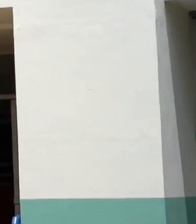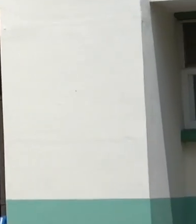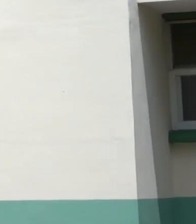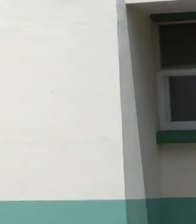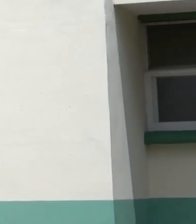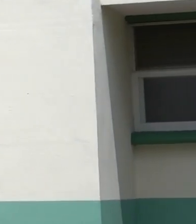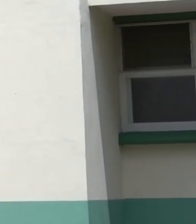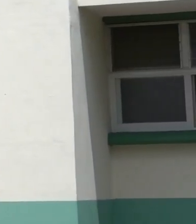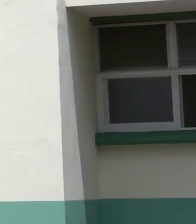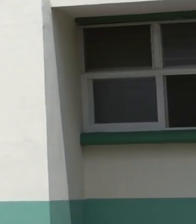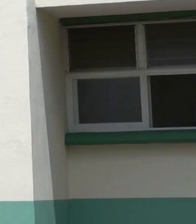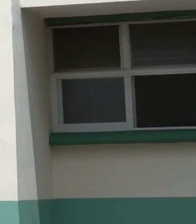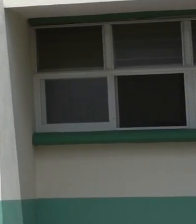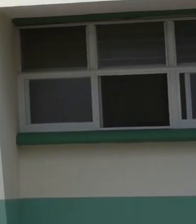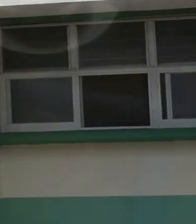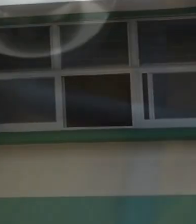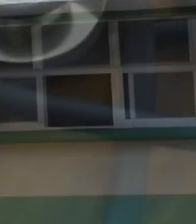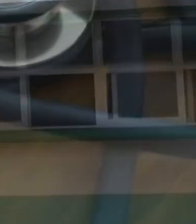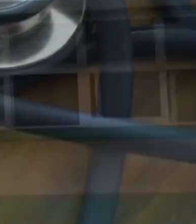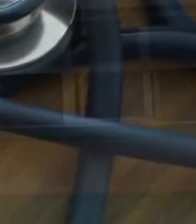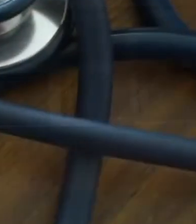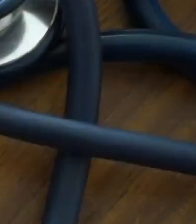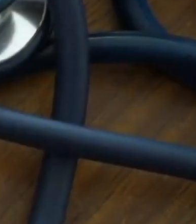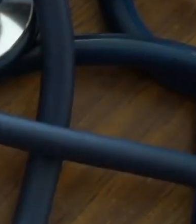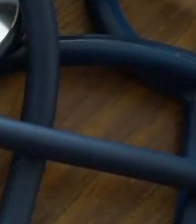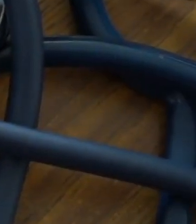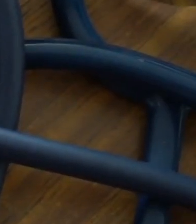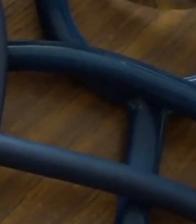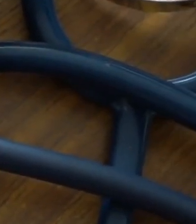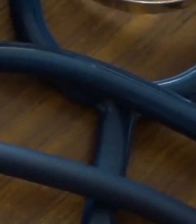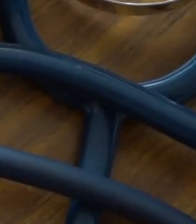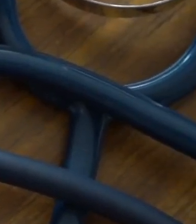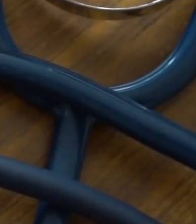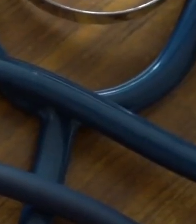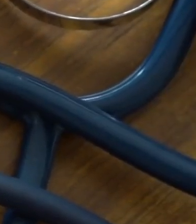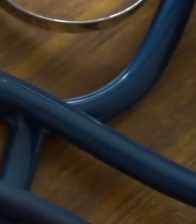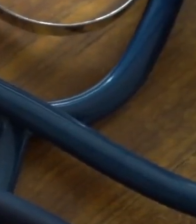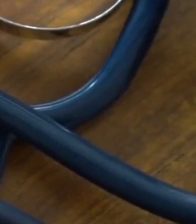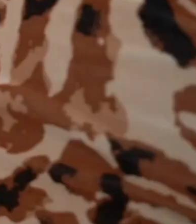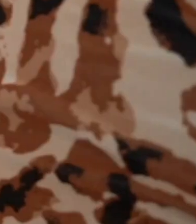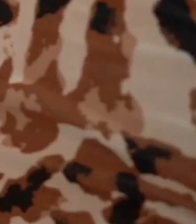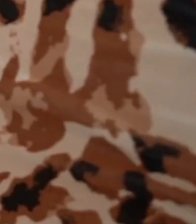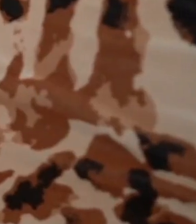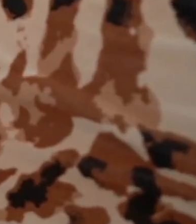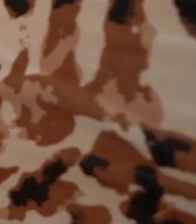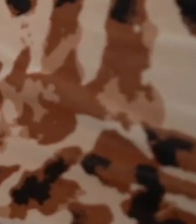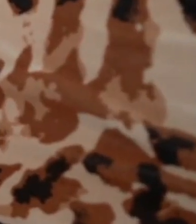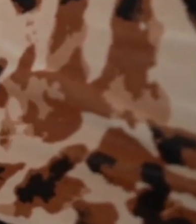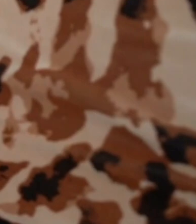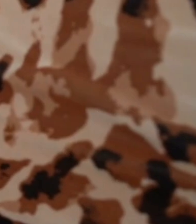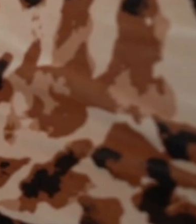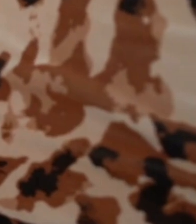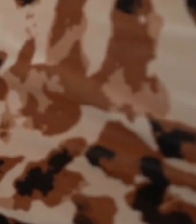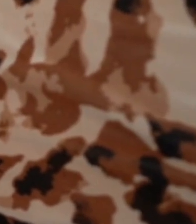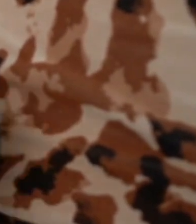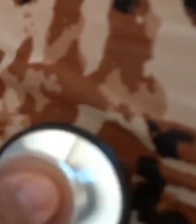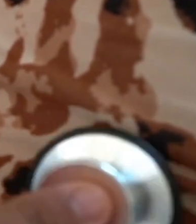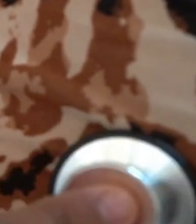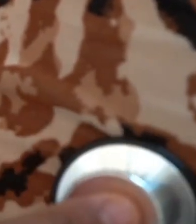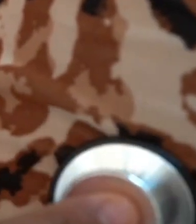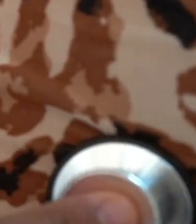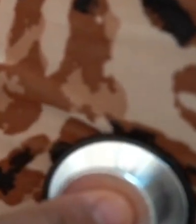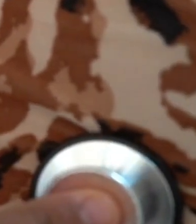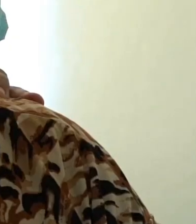El día de hoy acudí por unos resultados, porque el día lunes vine a consulta y me mandaron a hacer unos